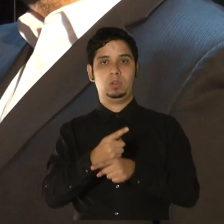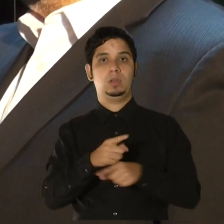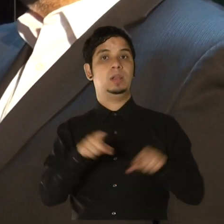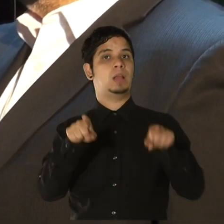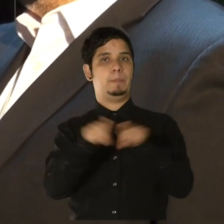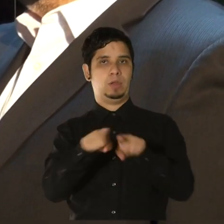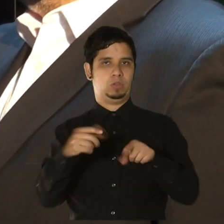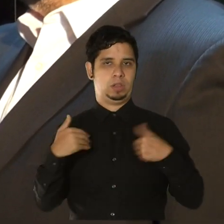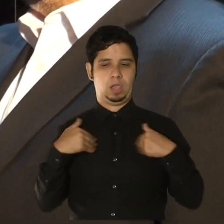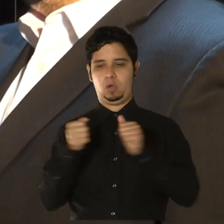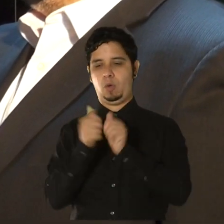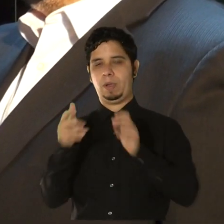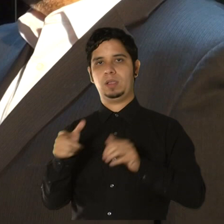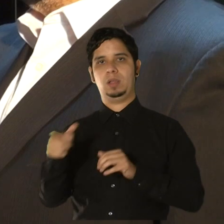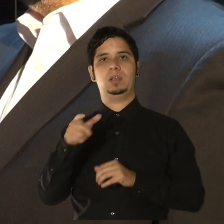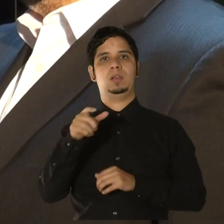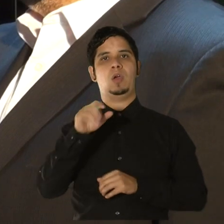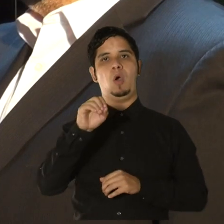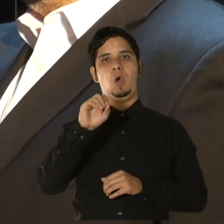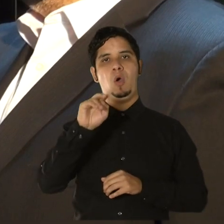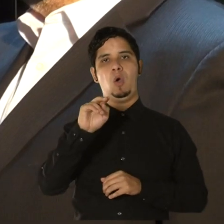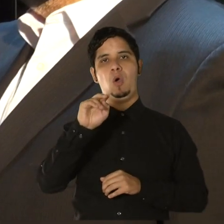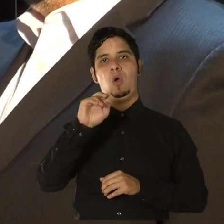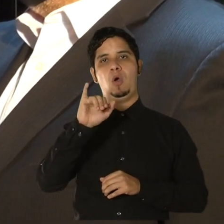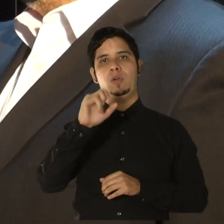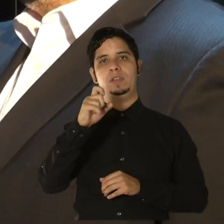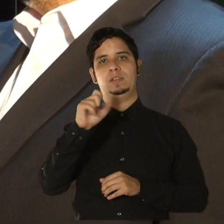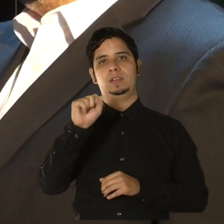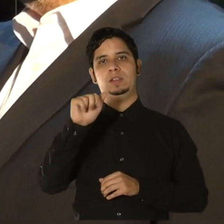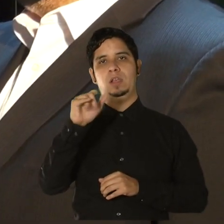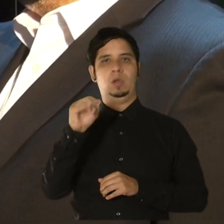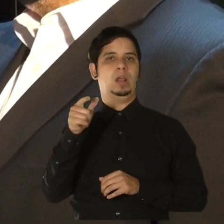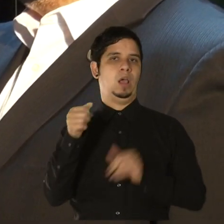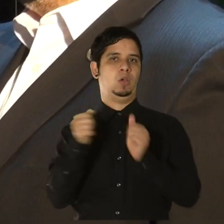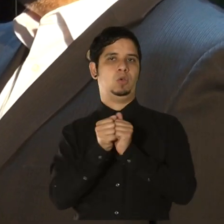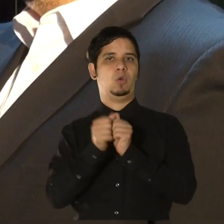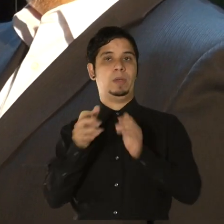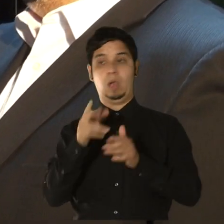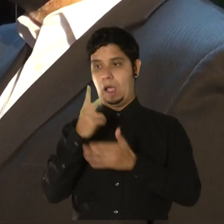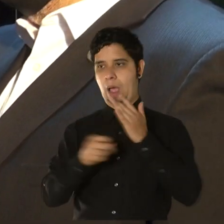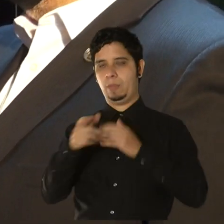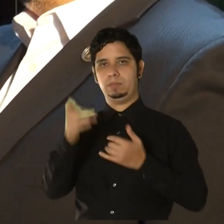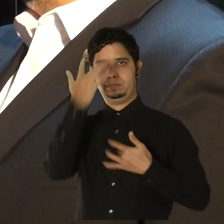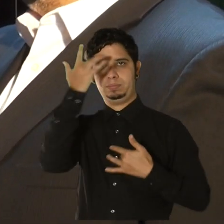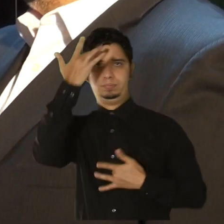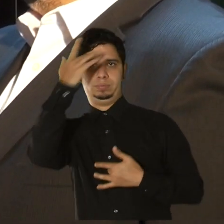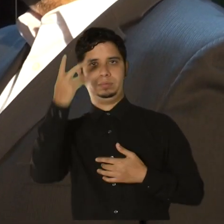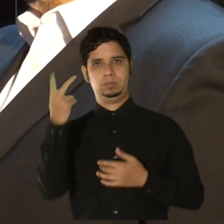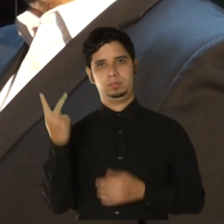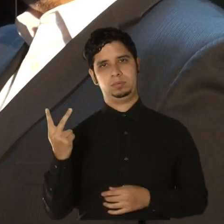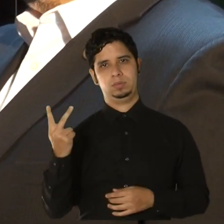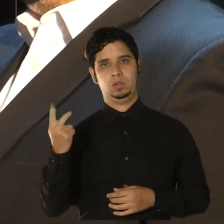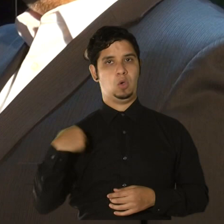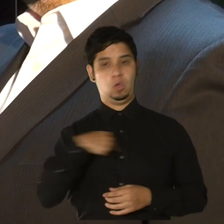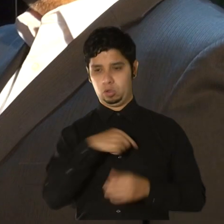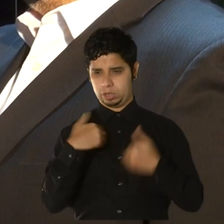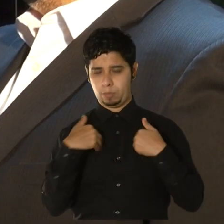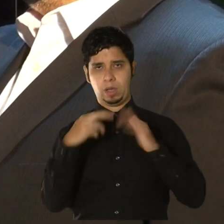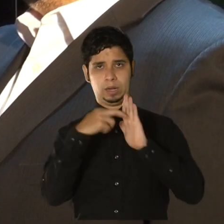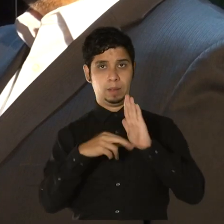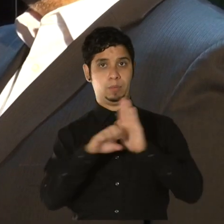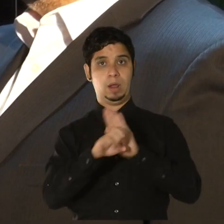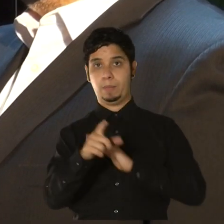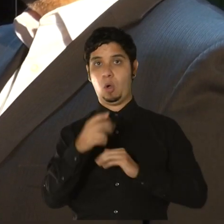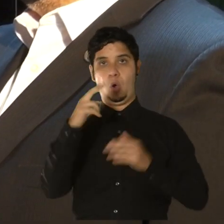compañero de nombre Onyx Santiago, que era mi compañero también en la unidad. Los dos nos contagiamos y nosotros teníamos un protocolo desde que salíamos